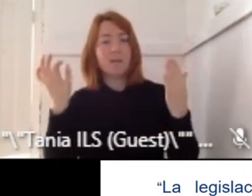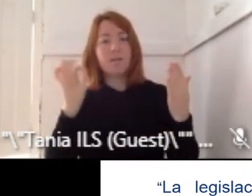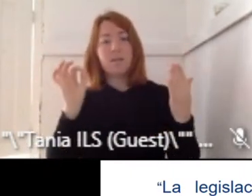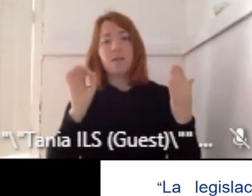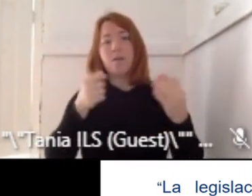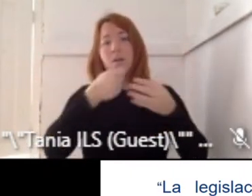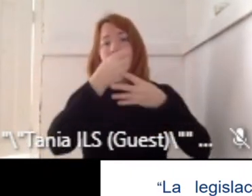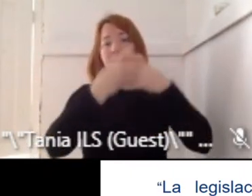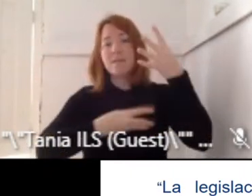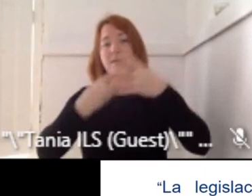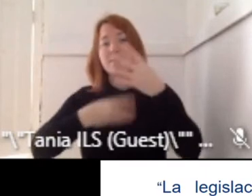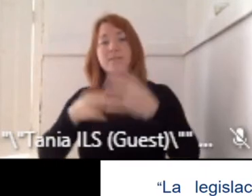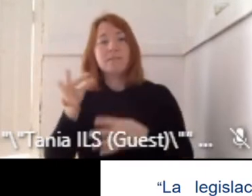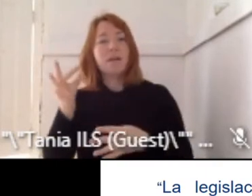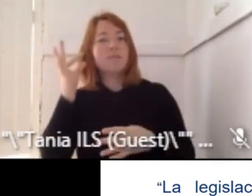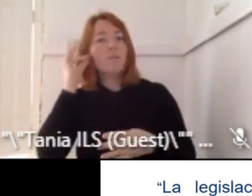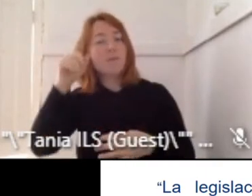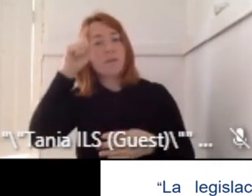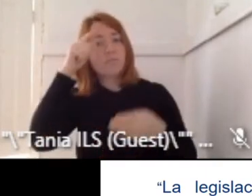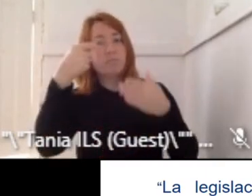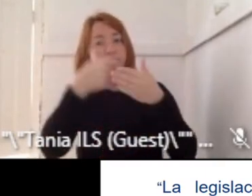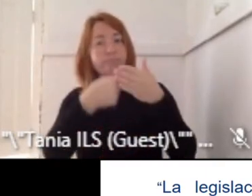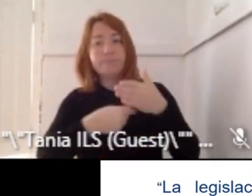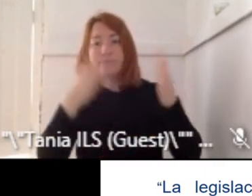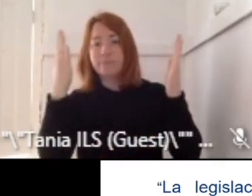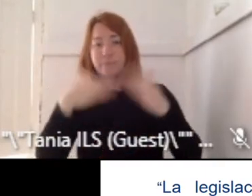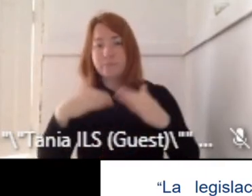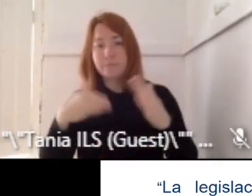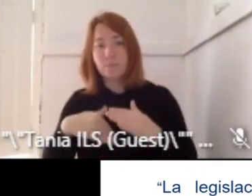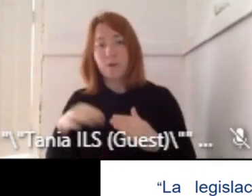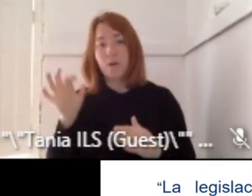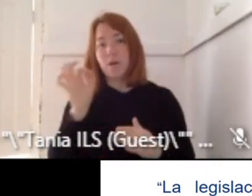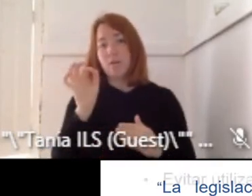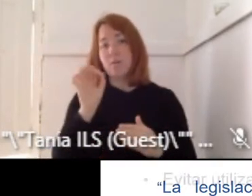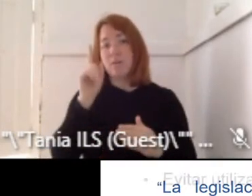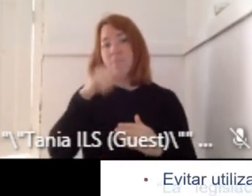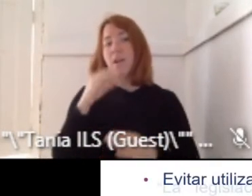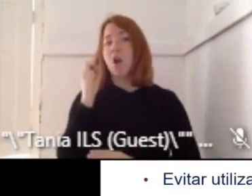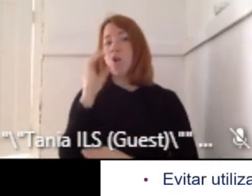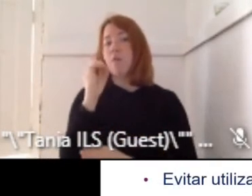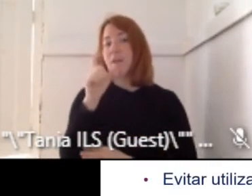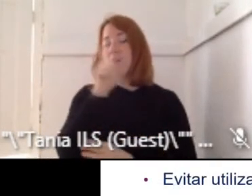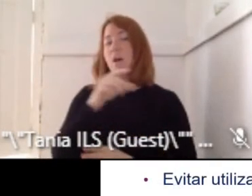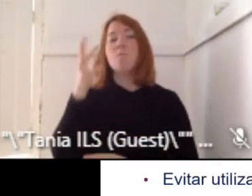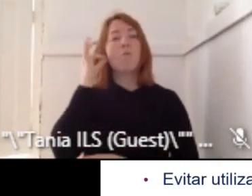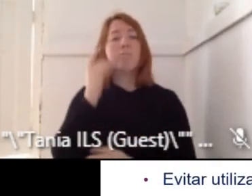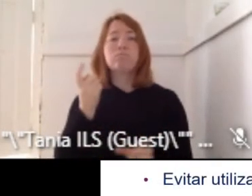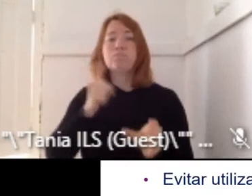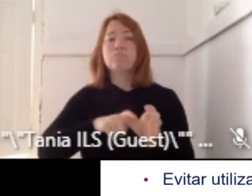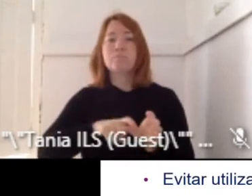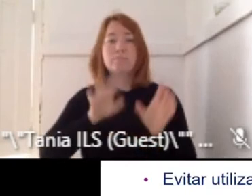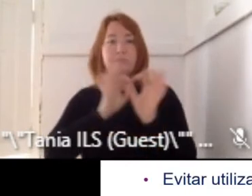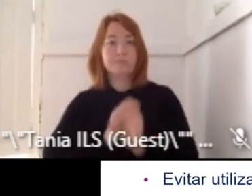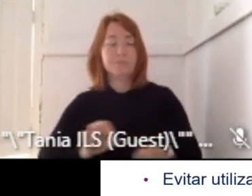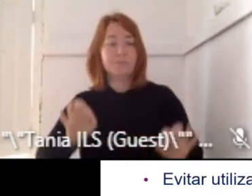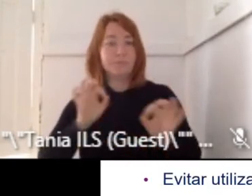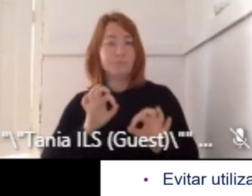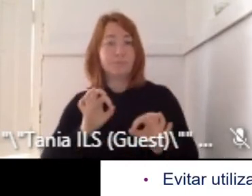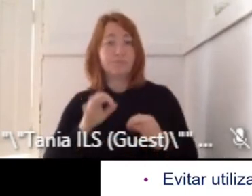casi inexistencia de mujeres mayores en las conferencias. Y por ello, lo que debemos de